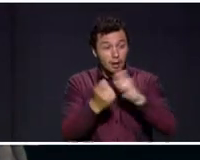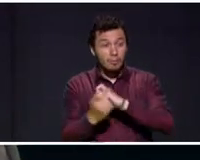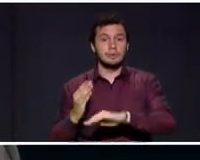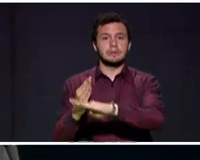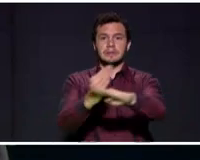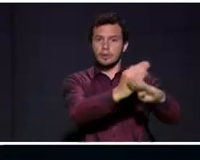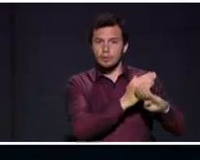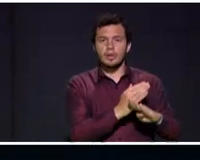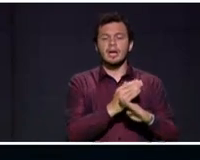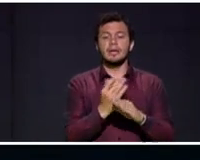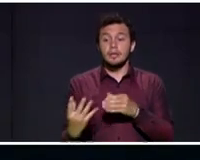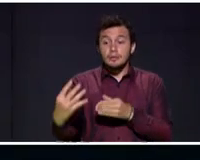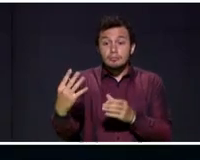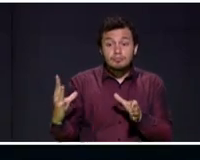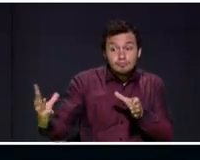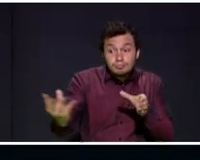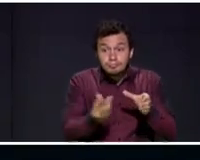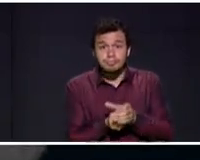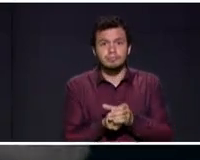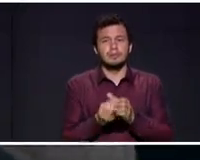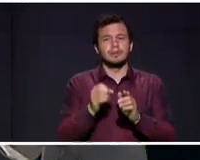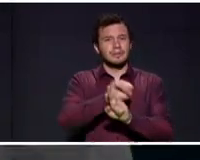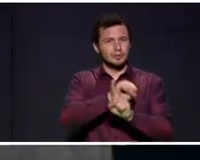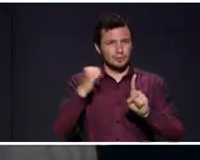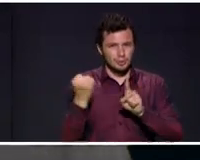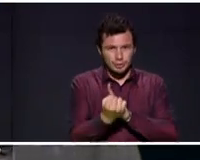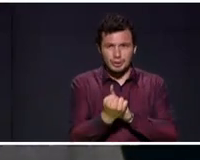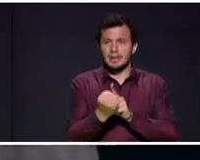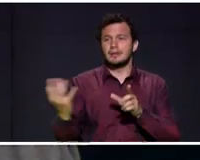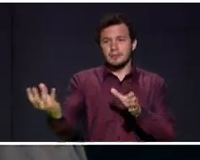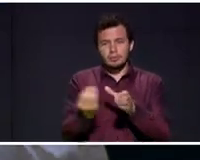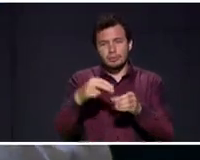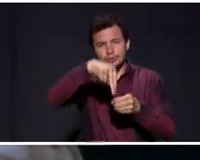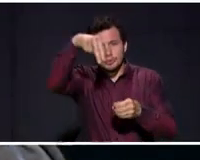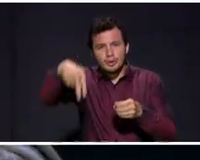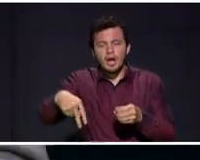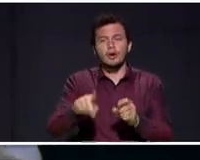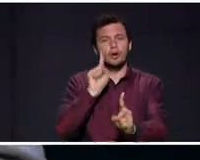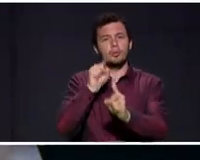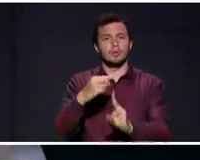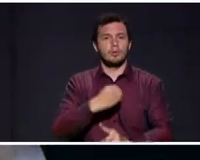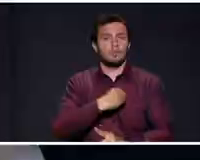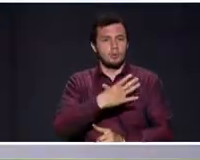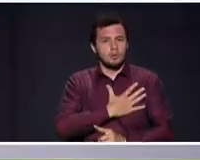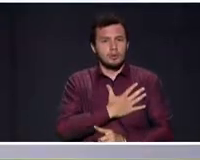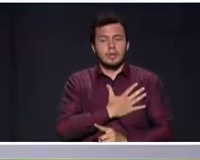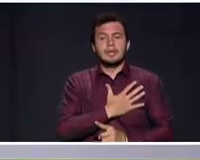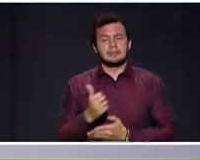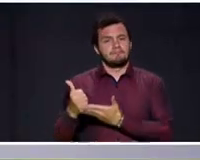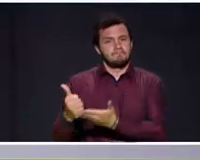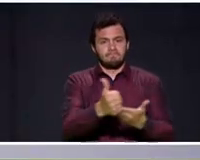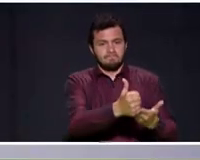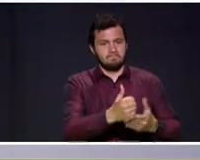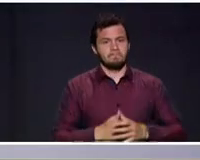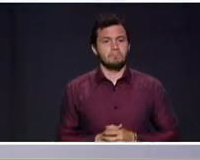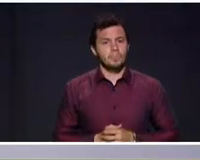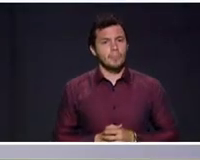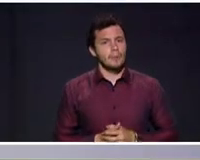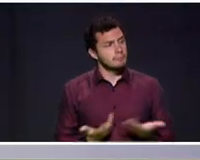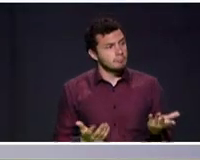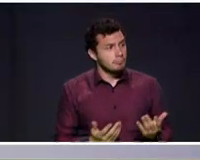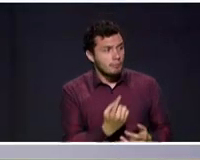reintegración ciudadana y rehabilitación territorial con conocimiento oportunidades y autoridad doctora escuchar hablar del tema